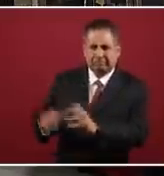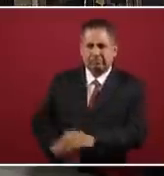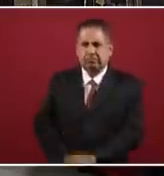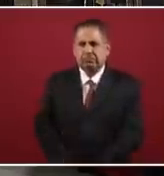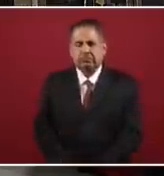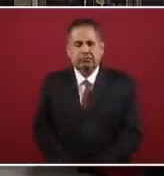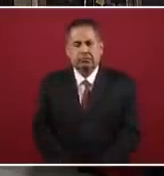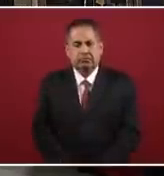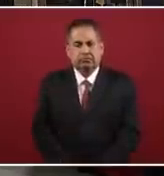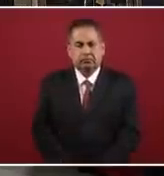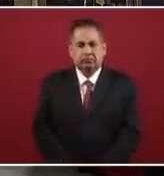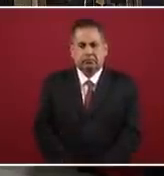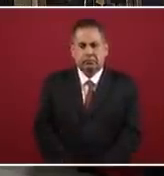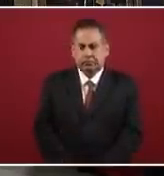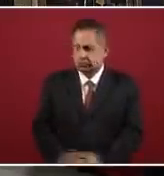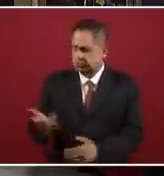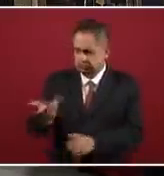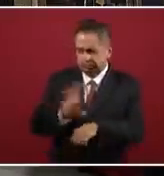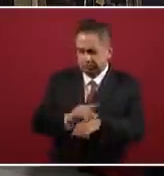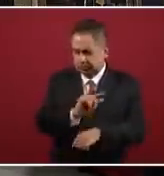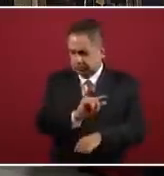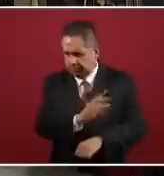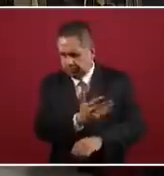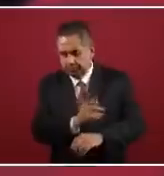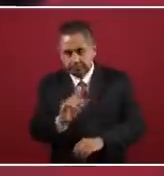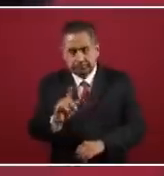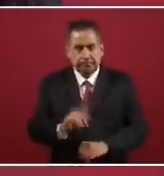Ah, deja aquí. Miren,